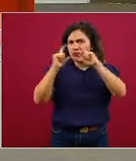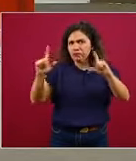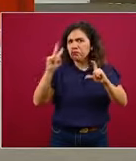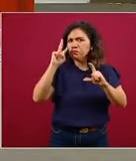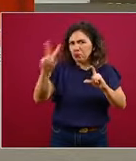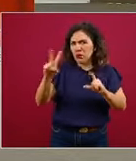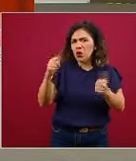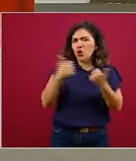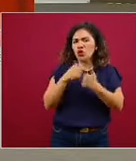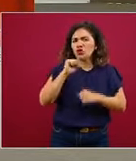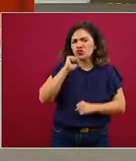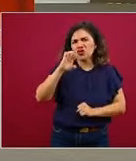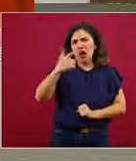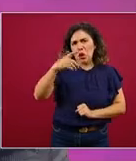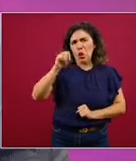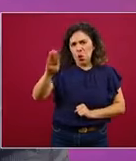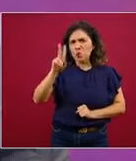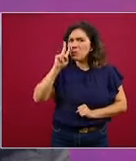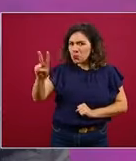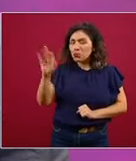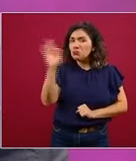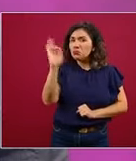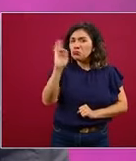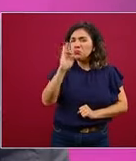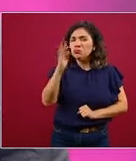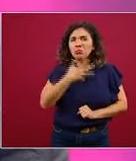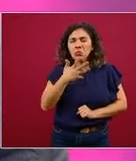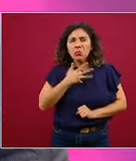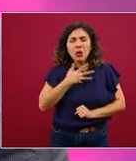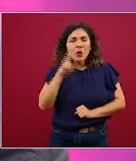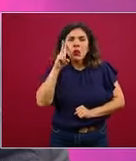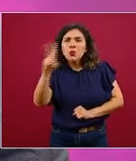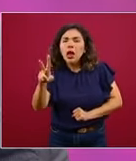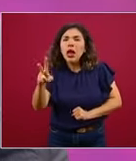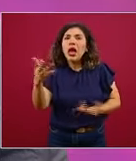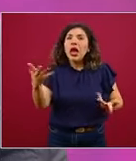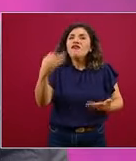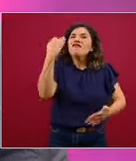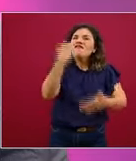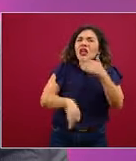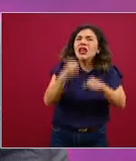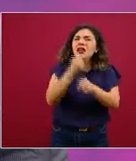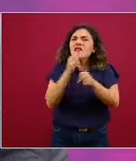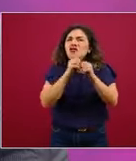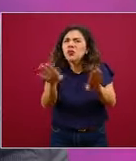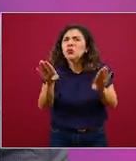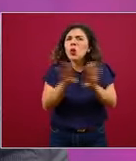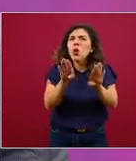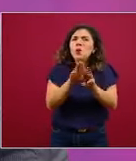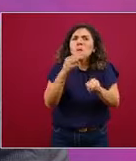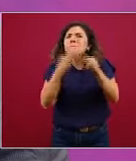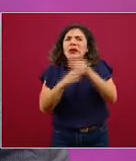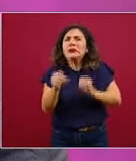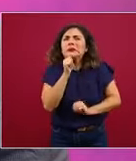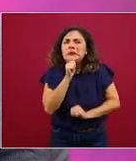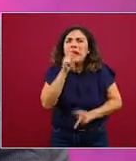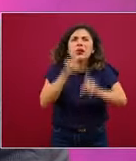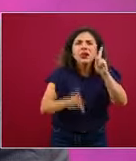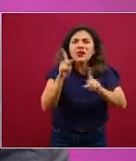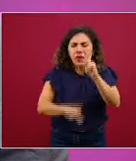de la Secretaría, por si ustedes encuentran de seguro en estos mensajes datos, insumos de información